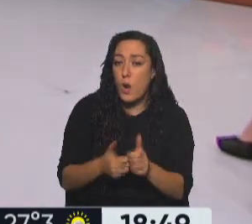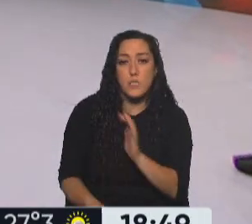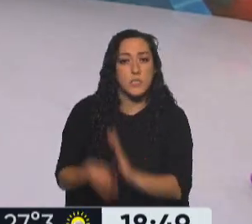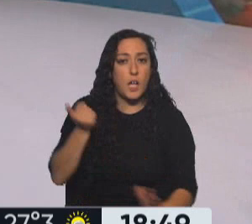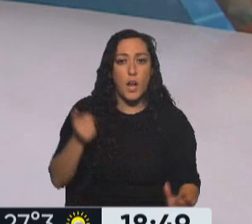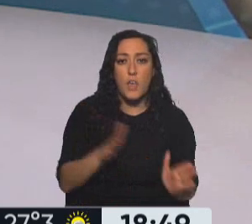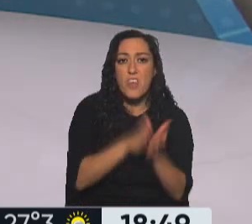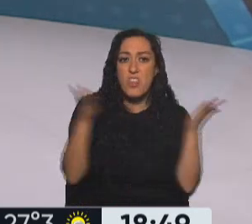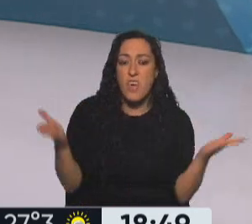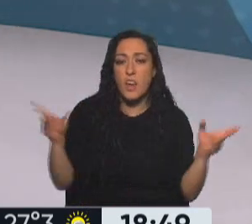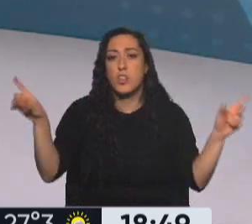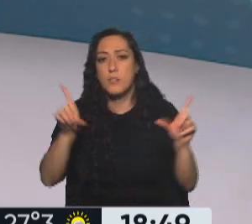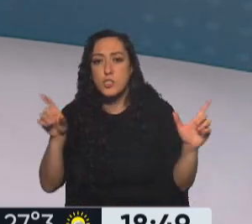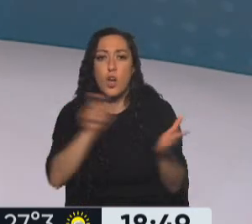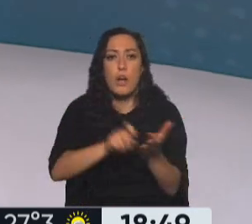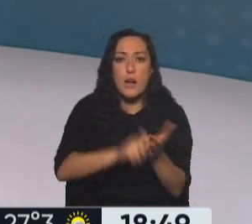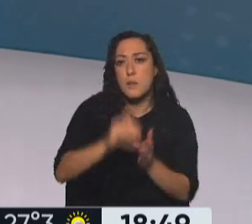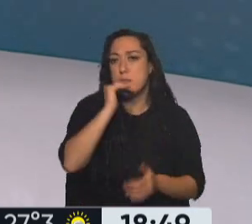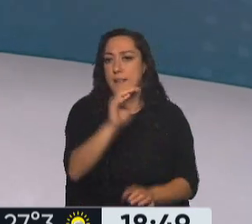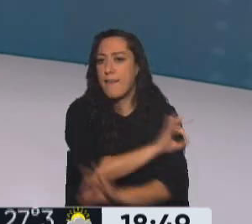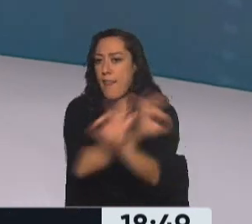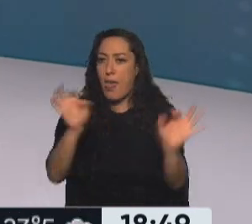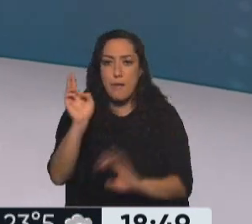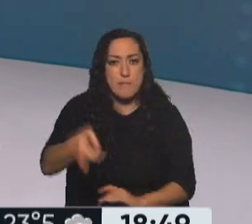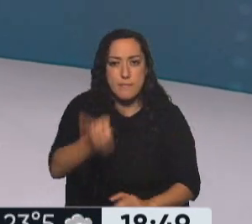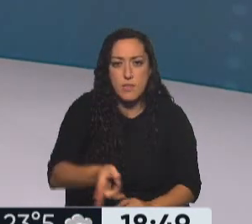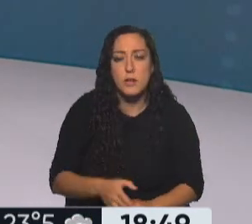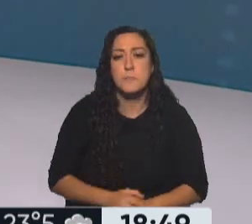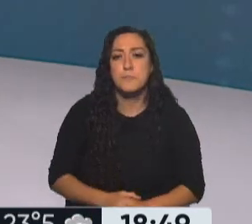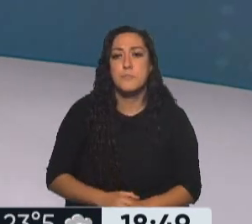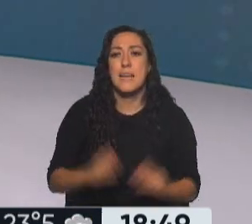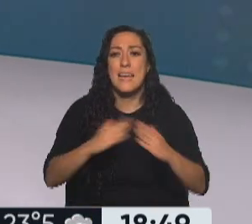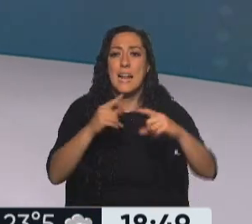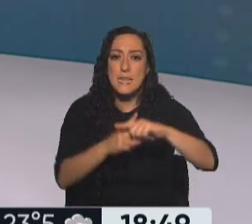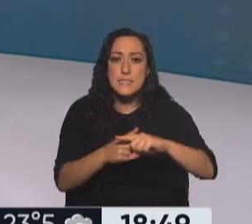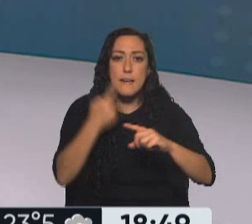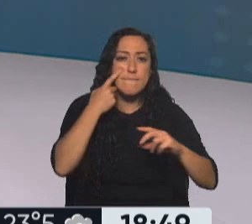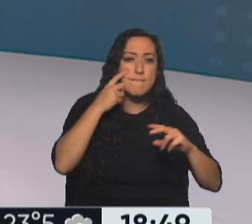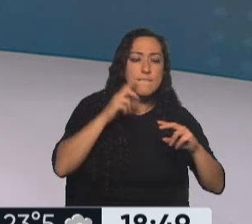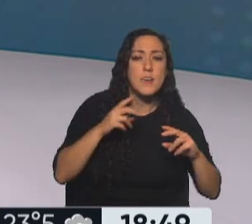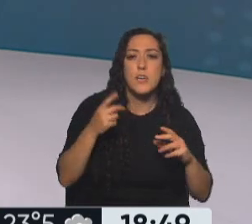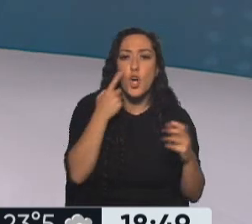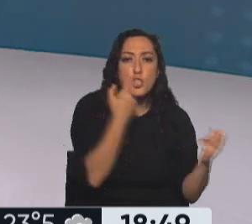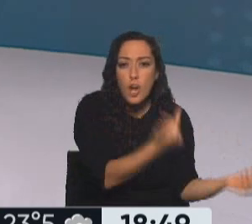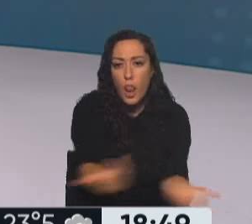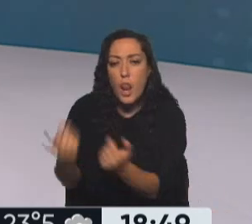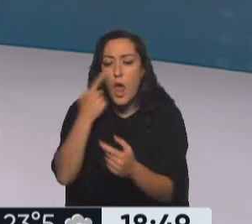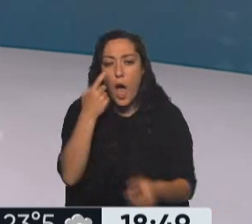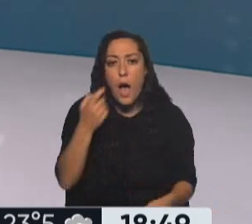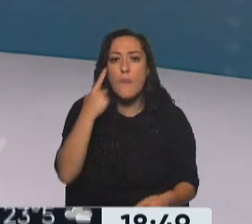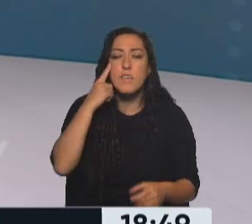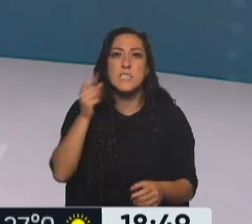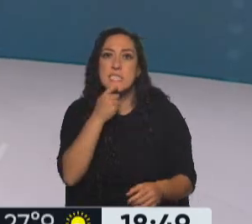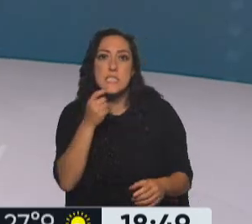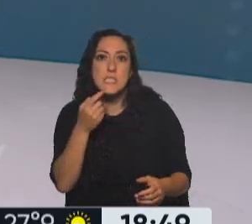permiten diarios, televisión, cartas ni mensajes. La Capilla Sixtina es revisada por si hubiera dispositivos de